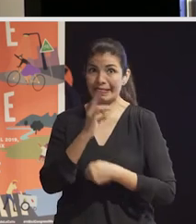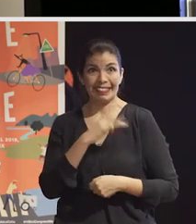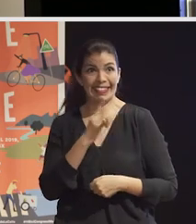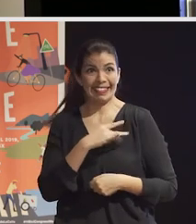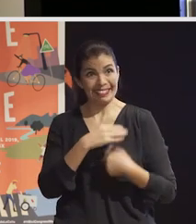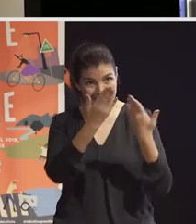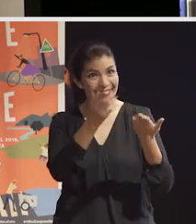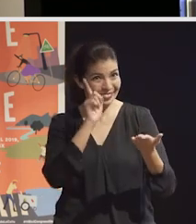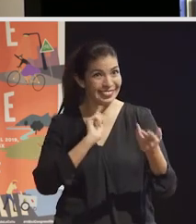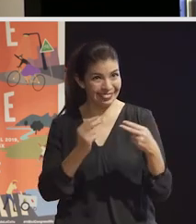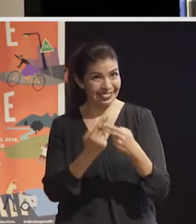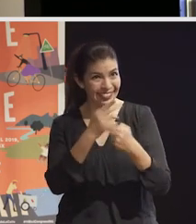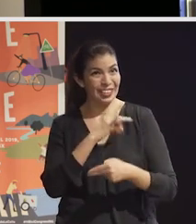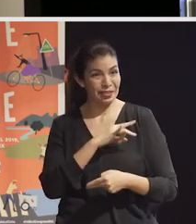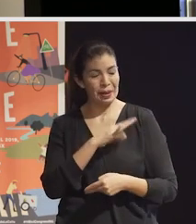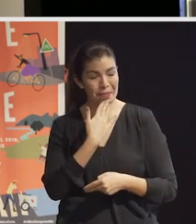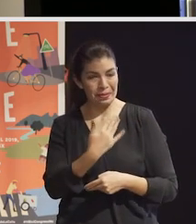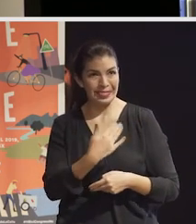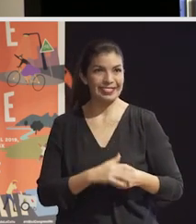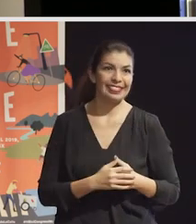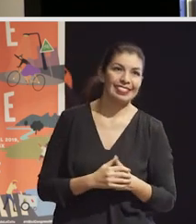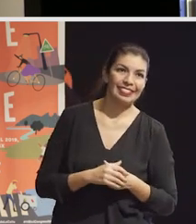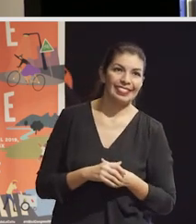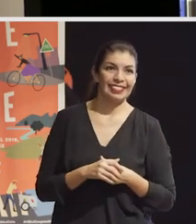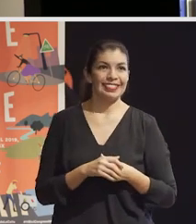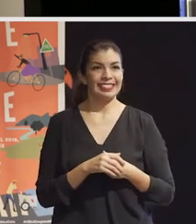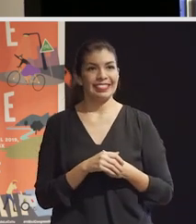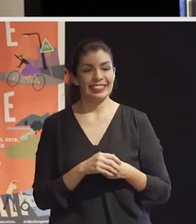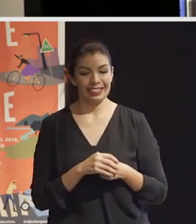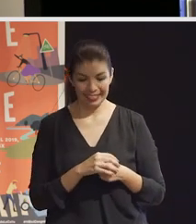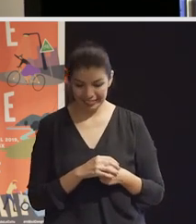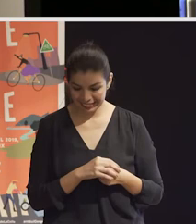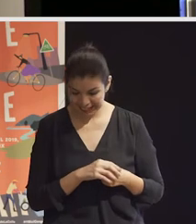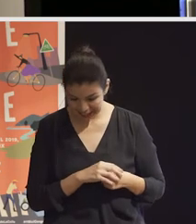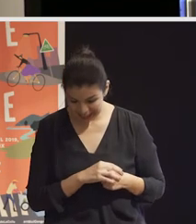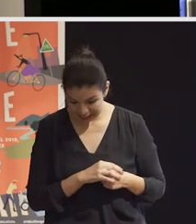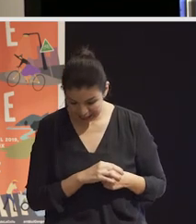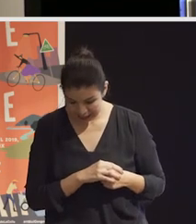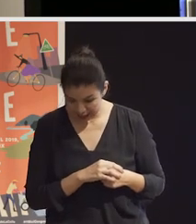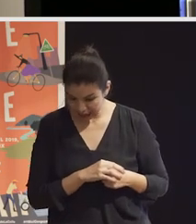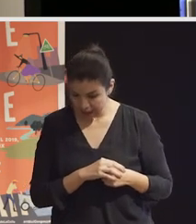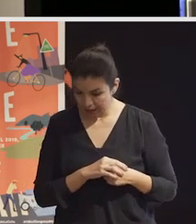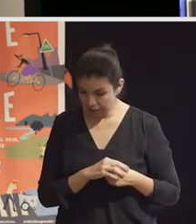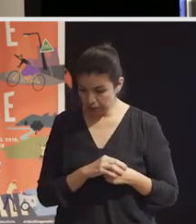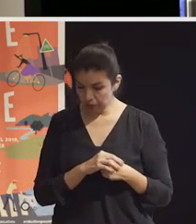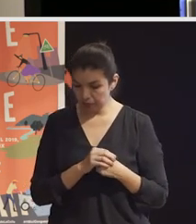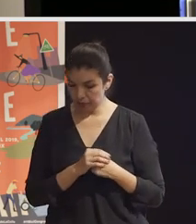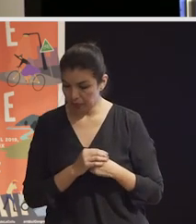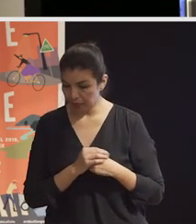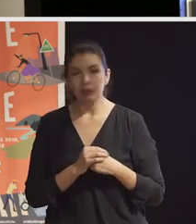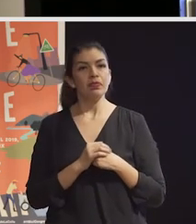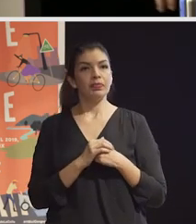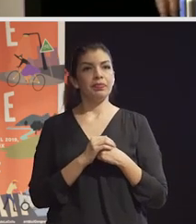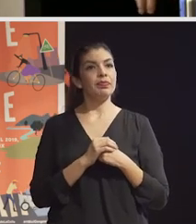pero qué bien sí esta conversación me parece que íbamos un poco a las